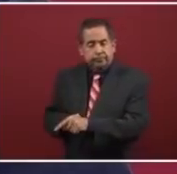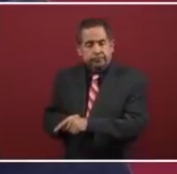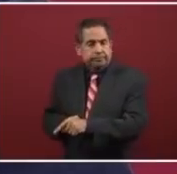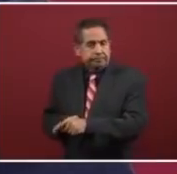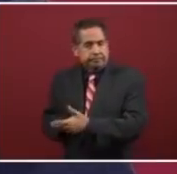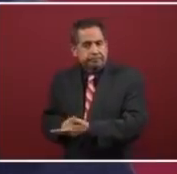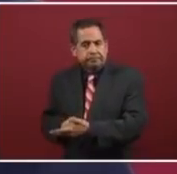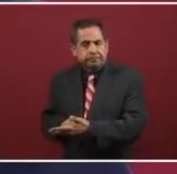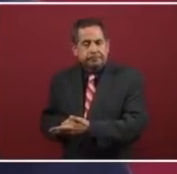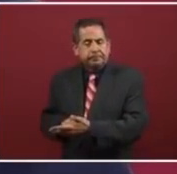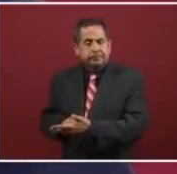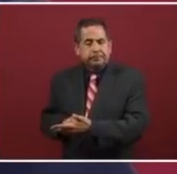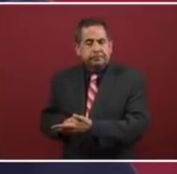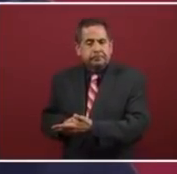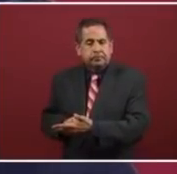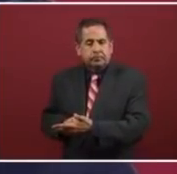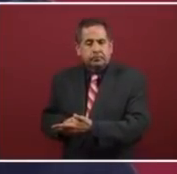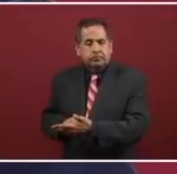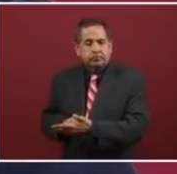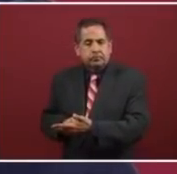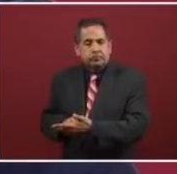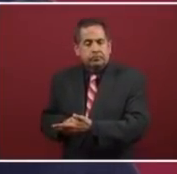los países